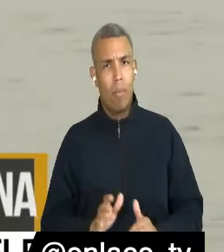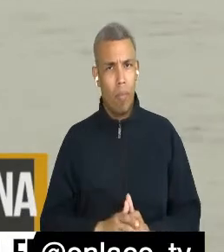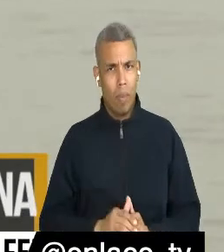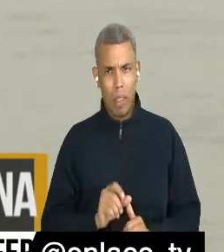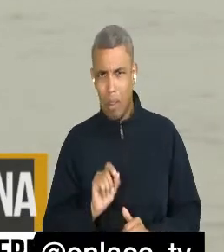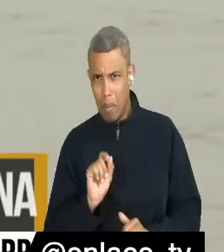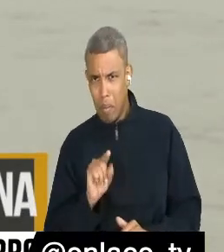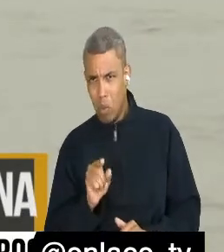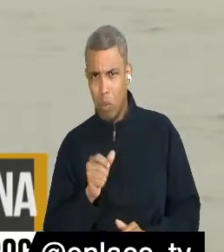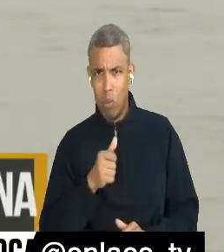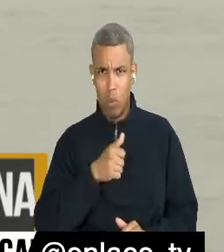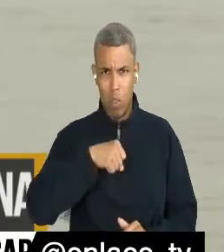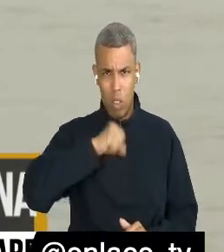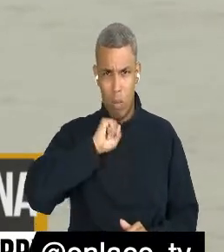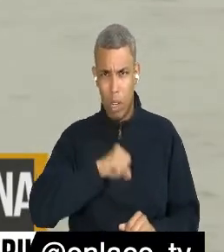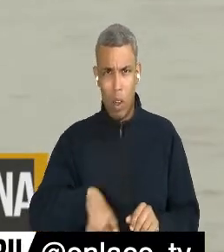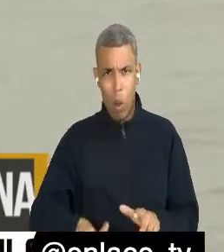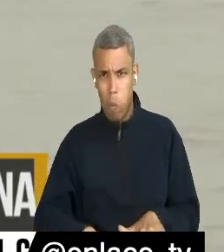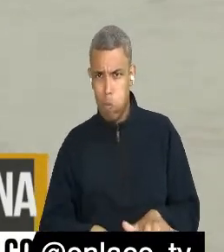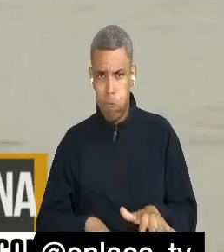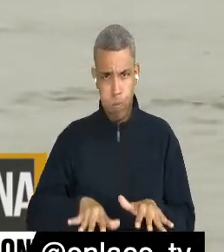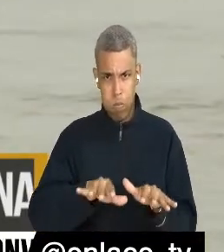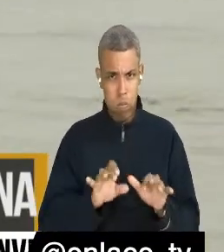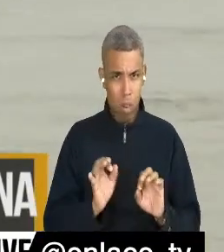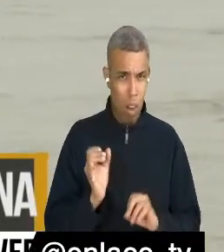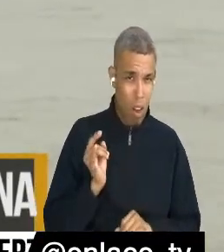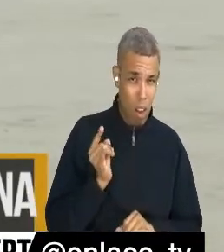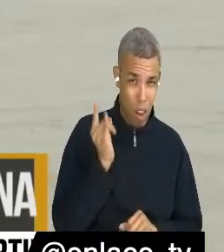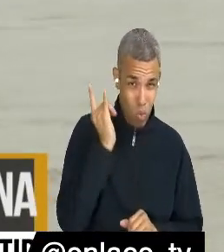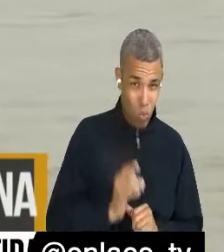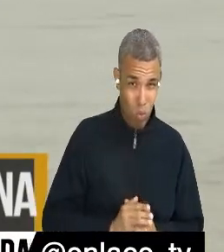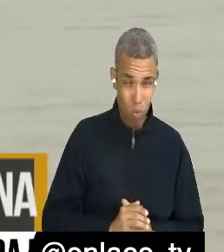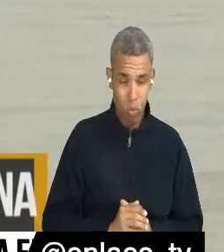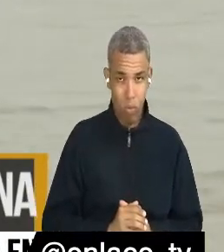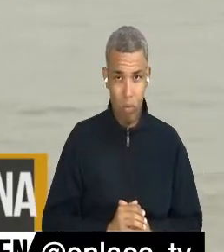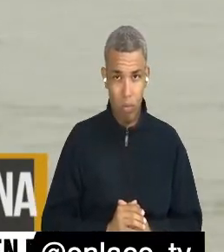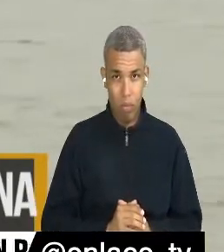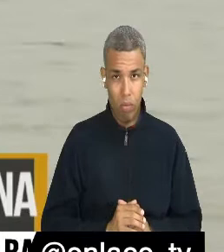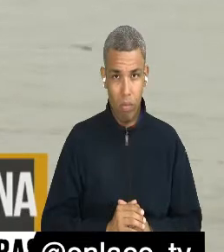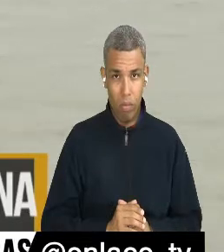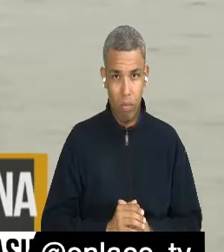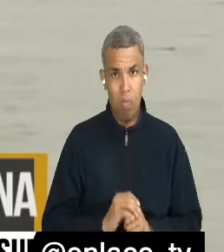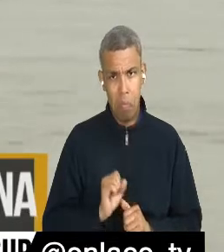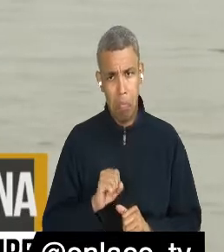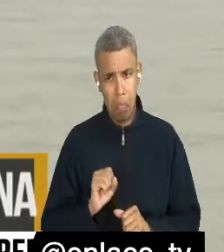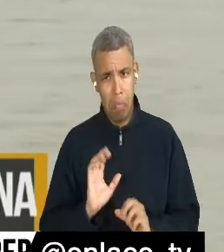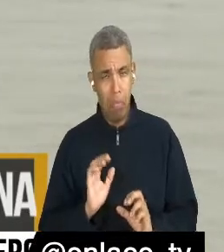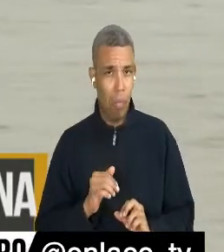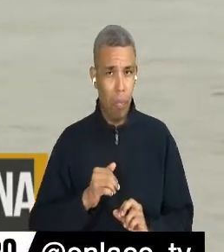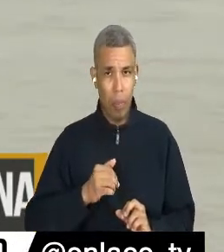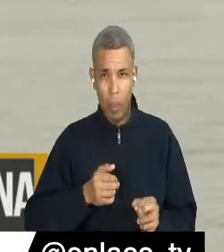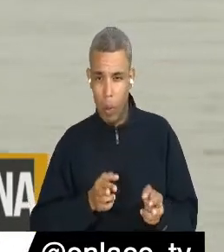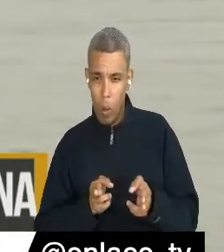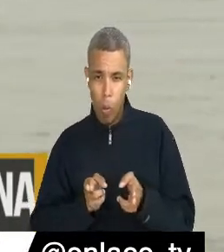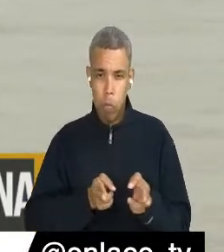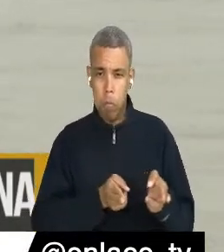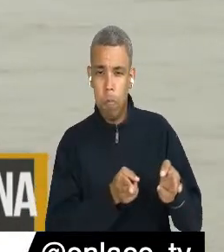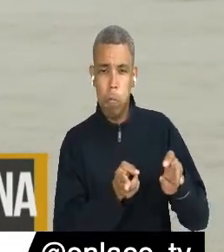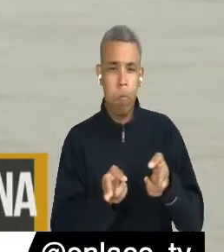afectaciones en Barranca y en la zona ribereña, Roberto? Por el efecto del río, de los ríos, sí. De pronto habrá